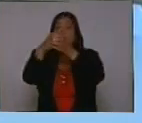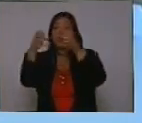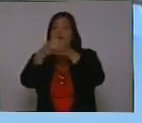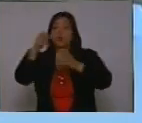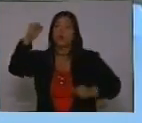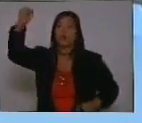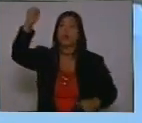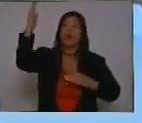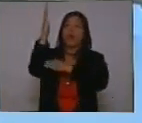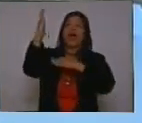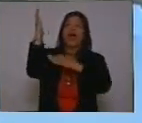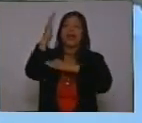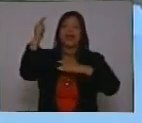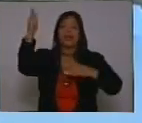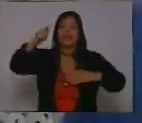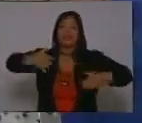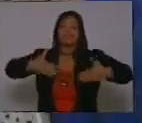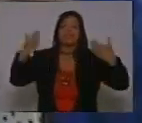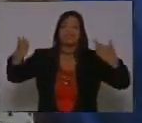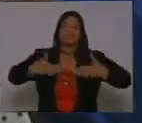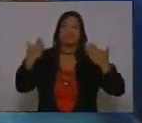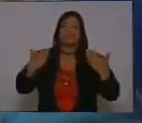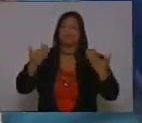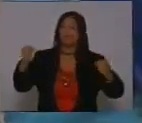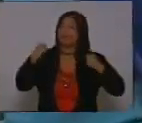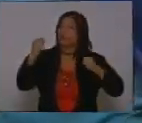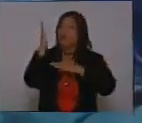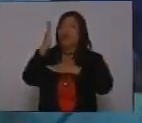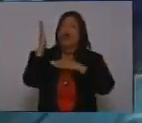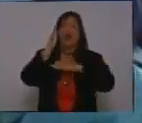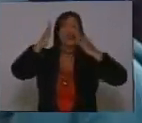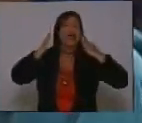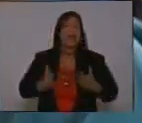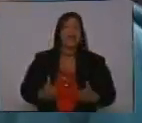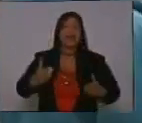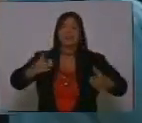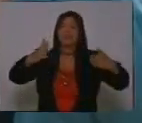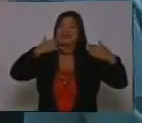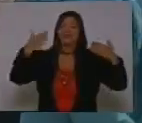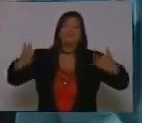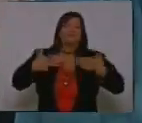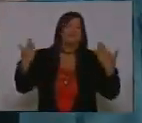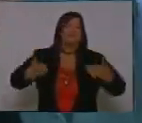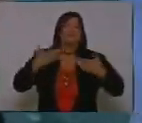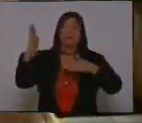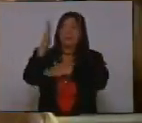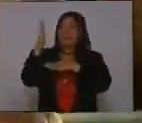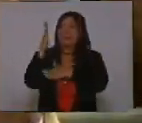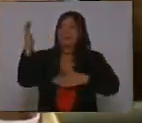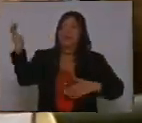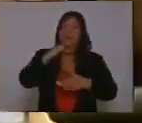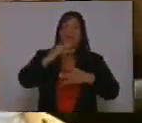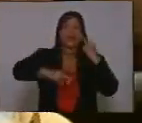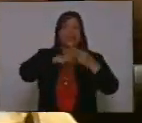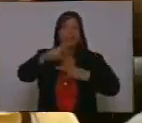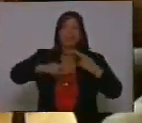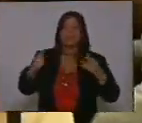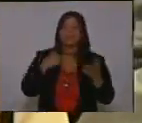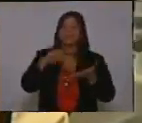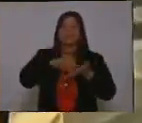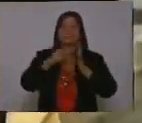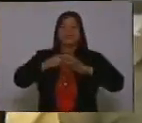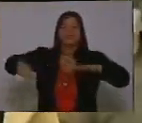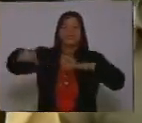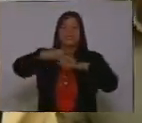del estado Lara. Orgullosa me siento de ser narense. Orgullosa me siento de venir de Pedro León Torres,